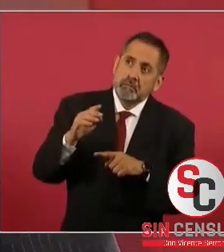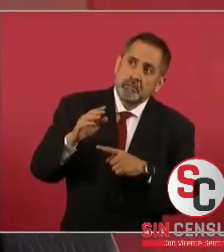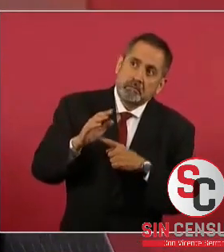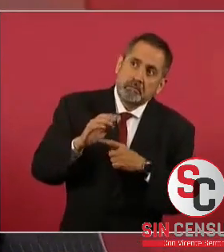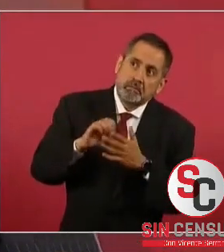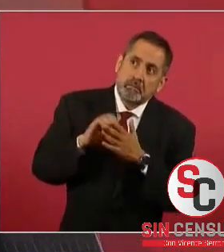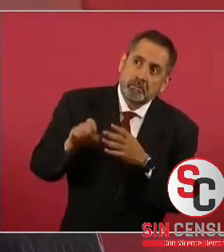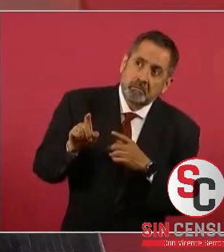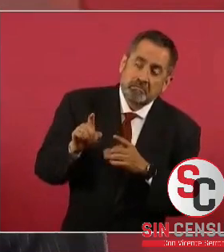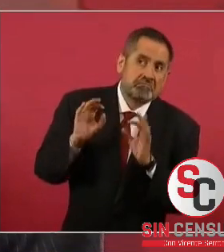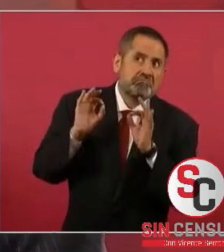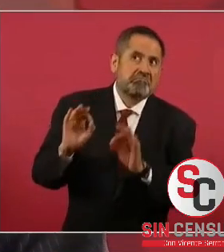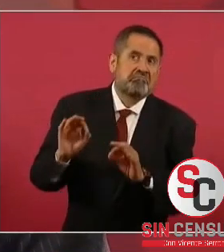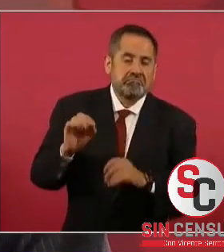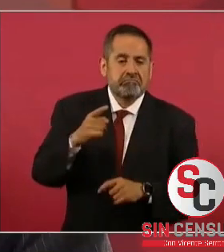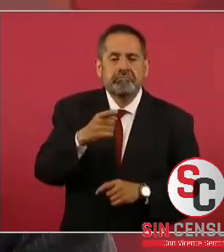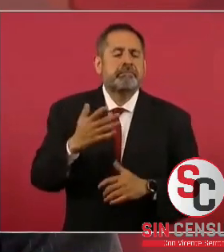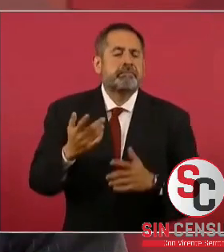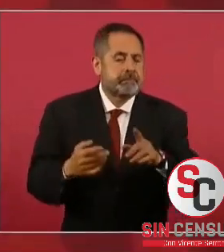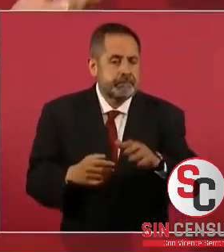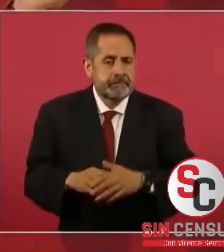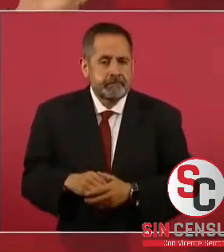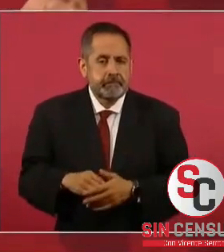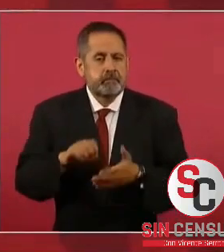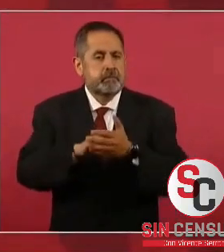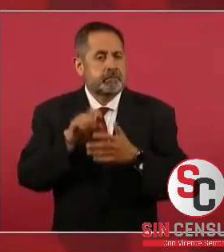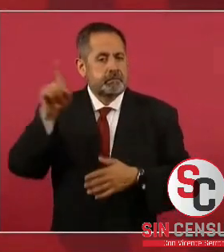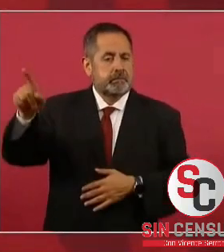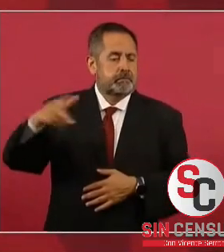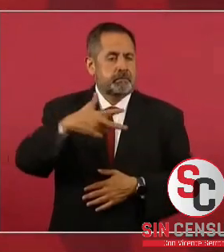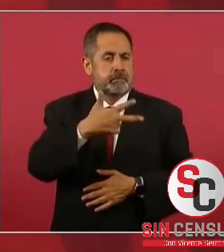¿Por qué en Dinamarca